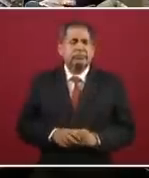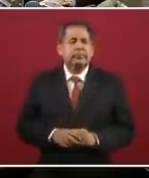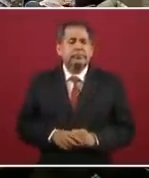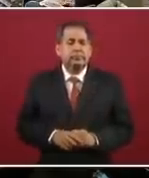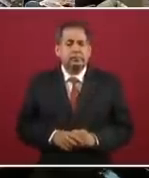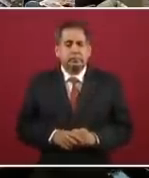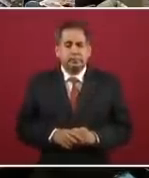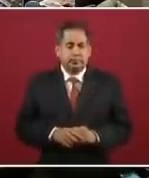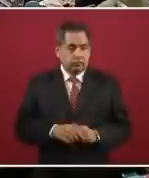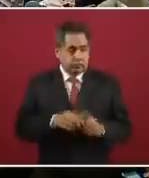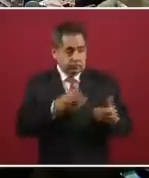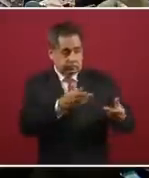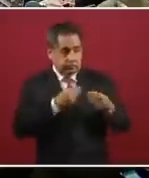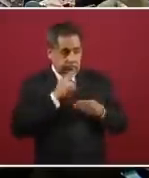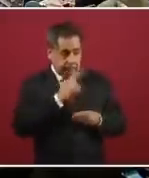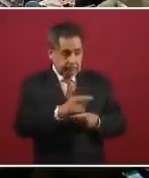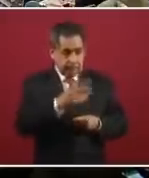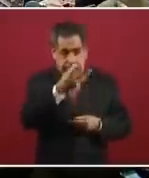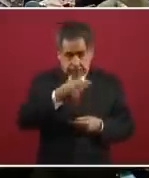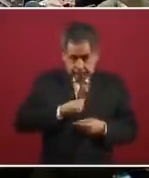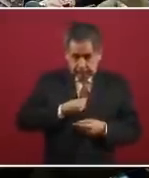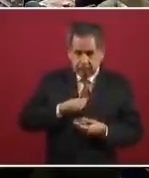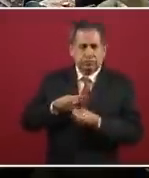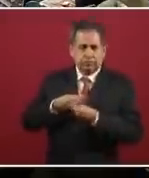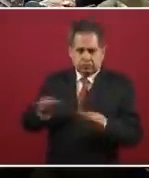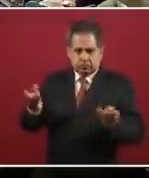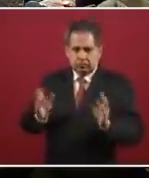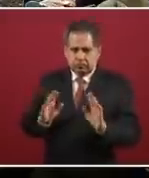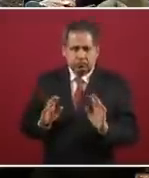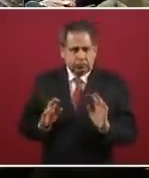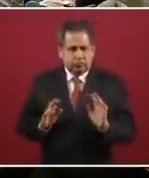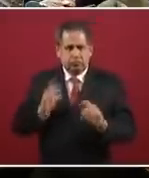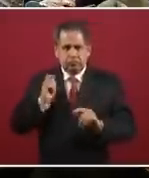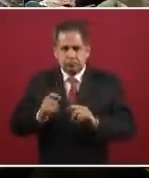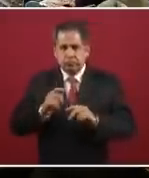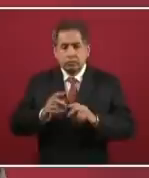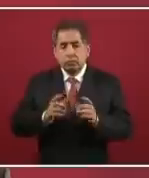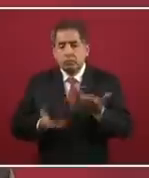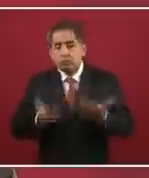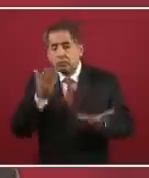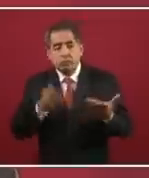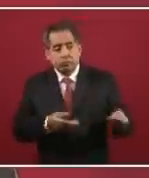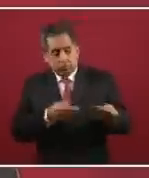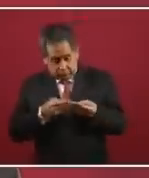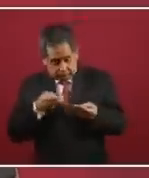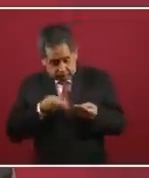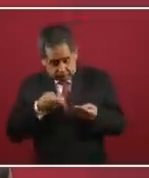En cuanto yo tenga ese reporte, se los comparto, porque eso va a determinar el tipo de reacción que tenga México.